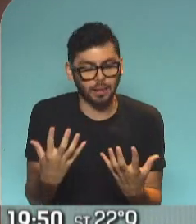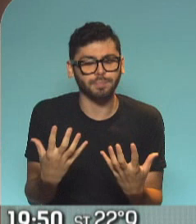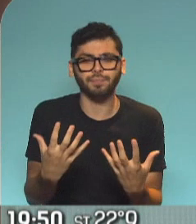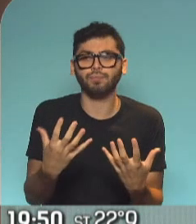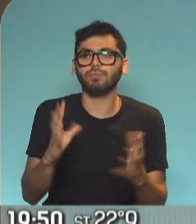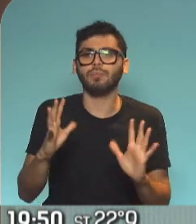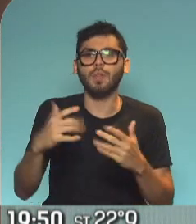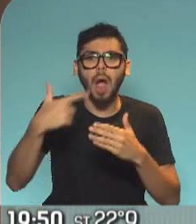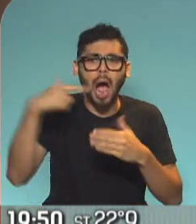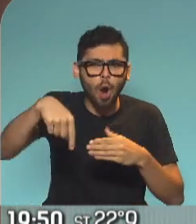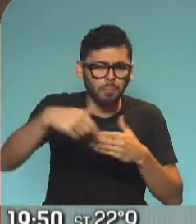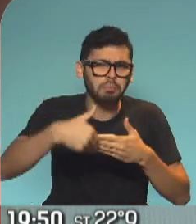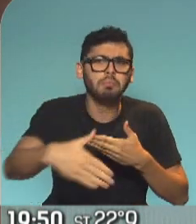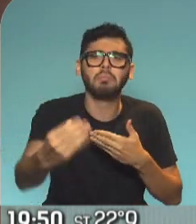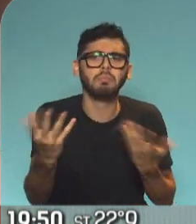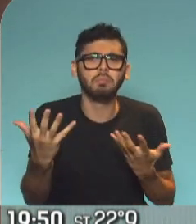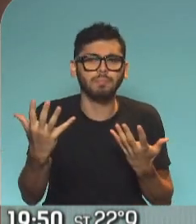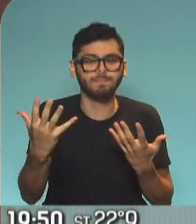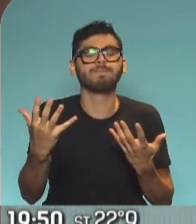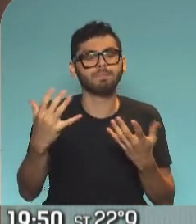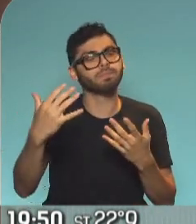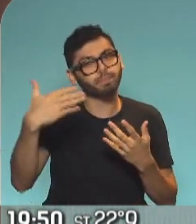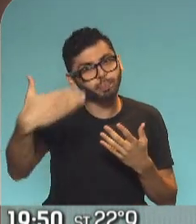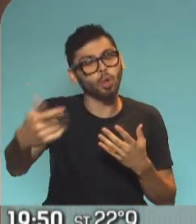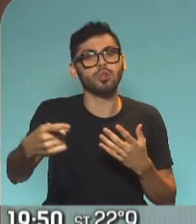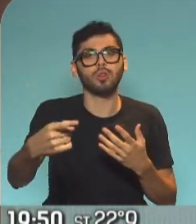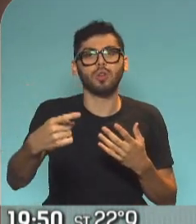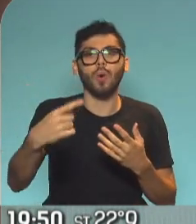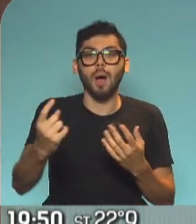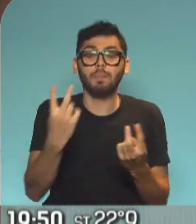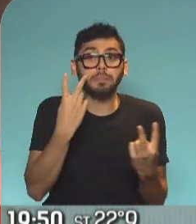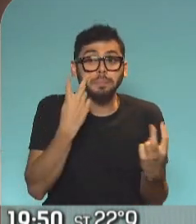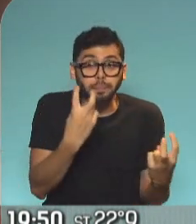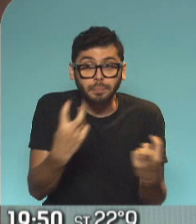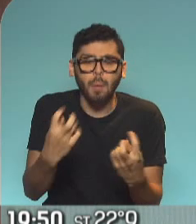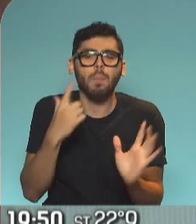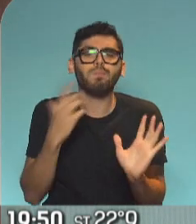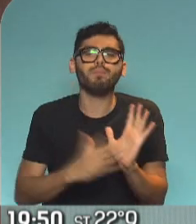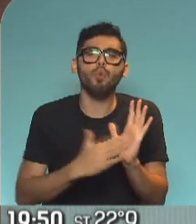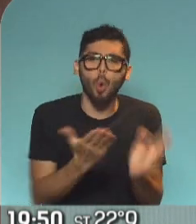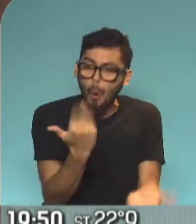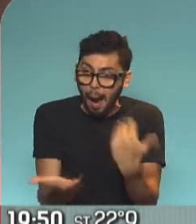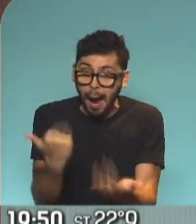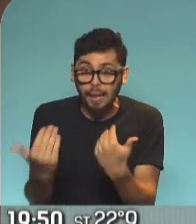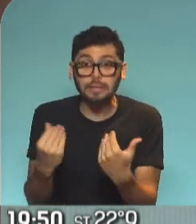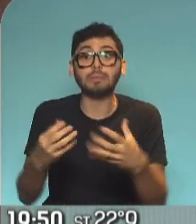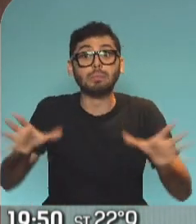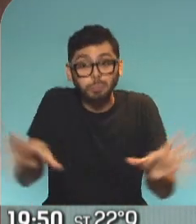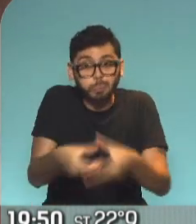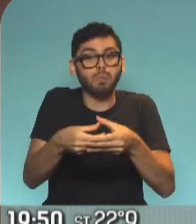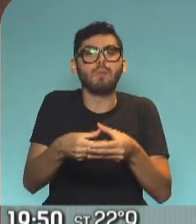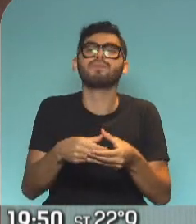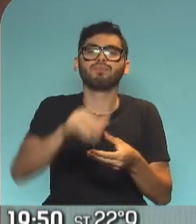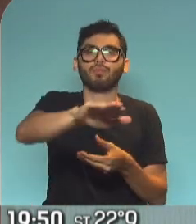básicamente lo próximo es la recolección final de prueba para establecer las indagatorias resulta